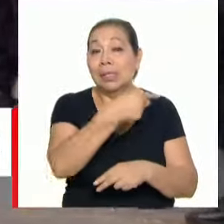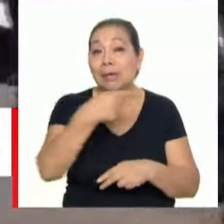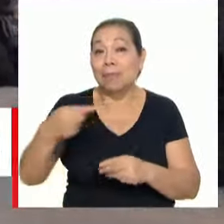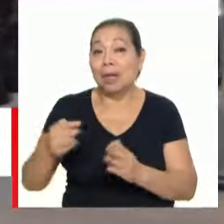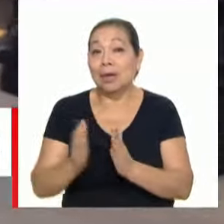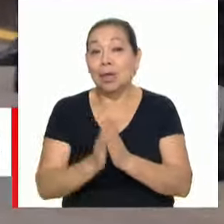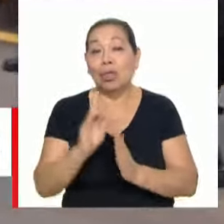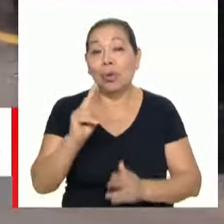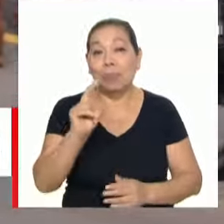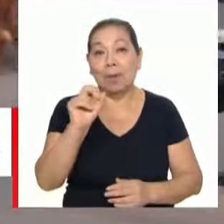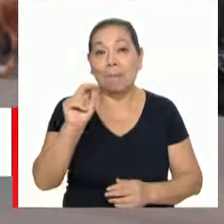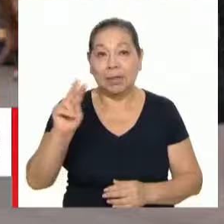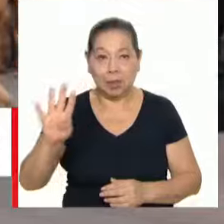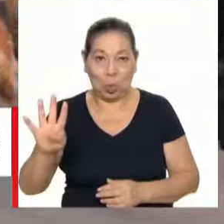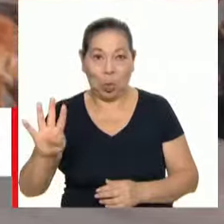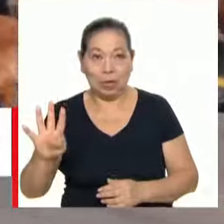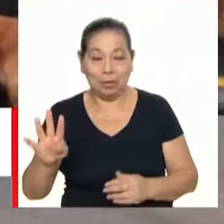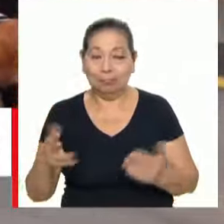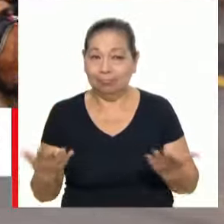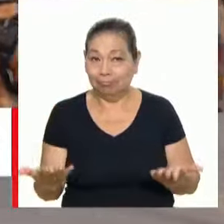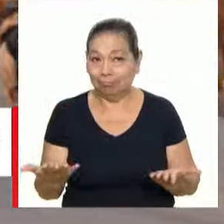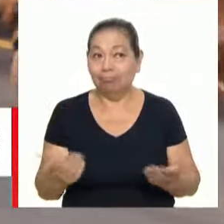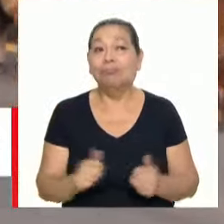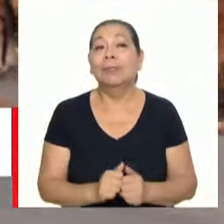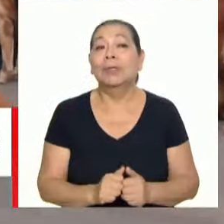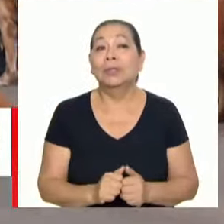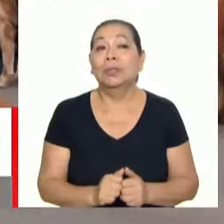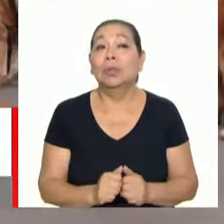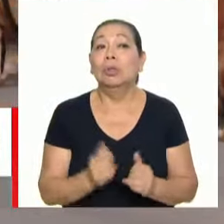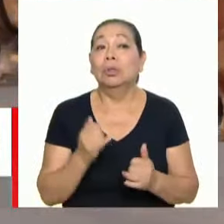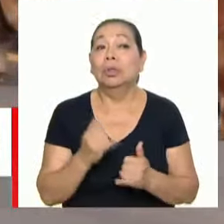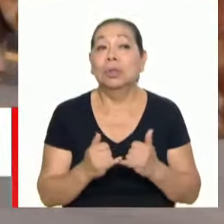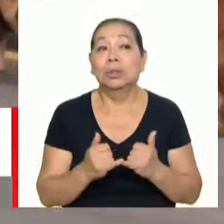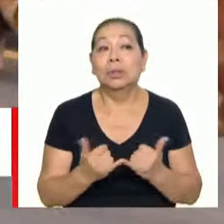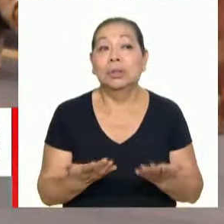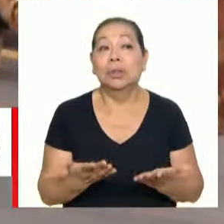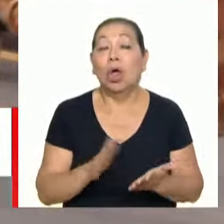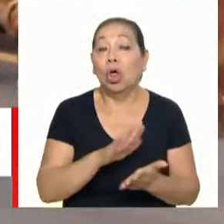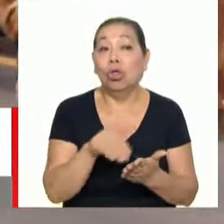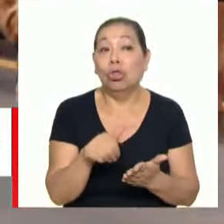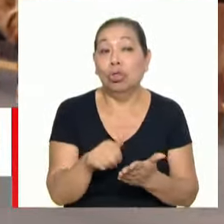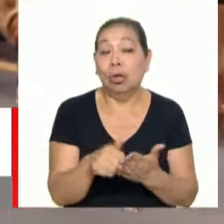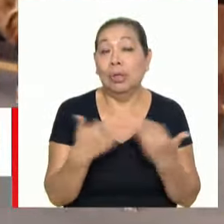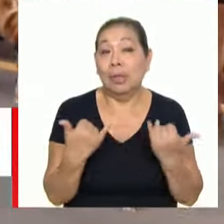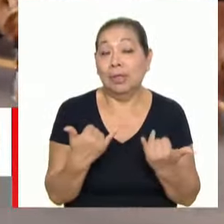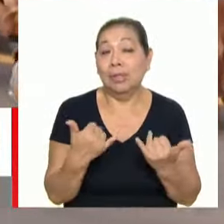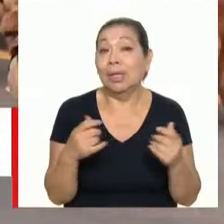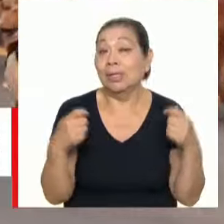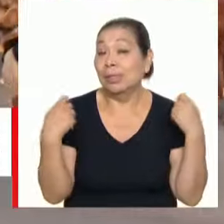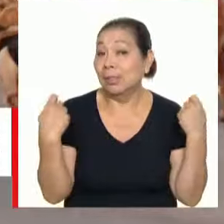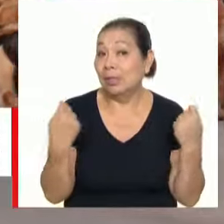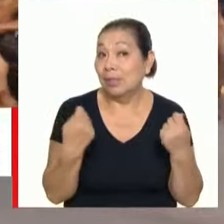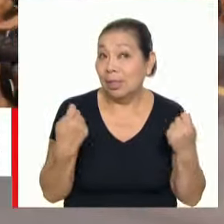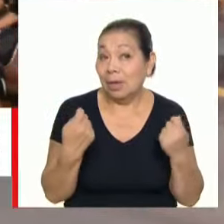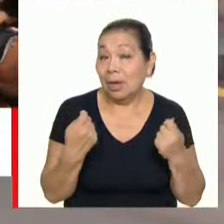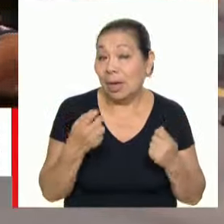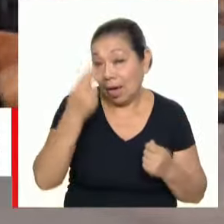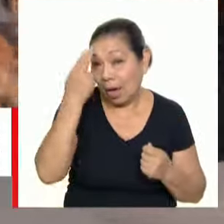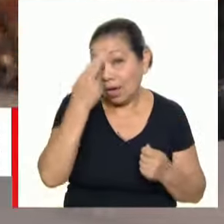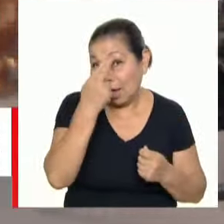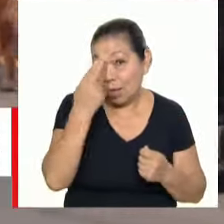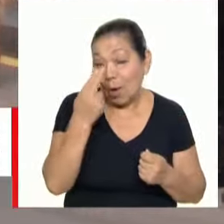Santa 2024, el cual concluye en que todo este festejo católico